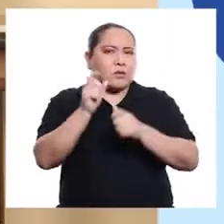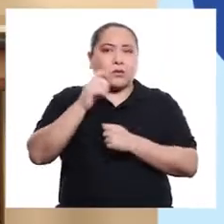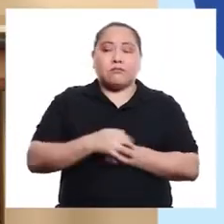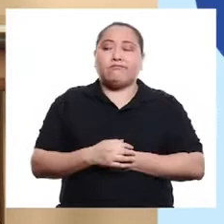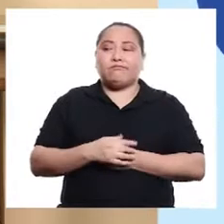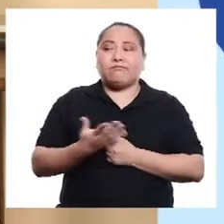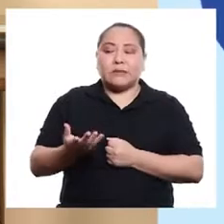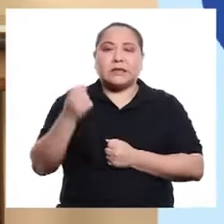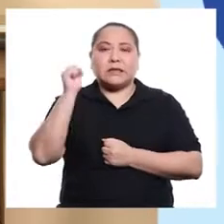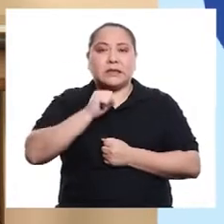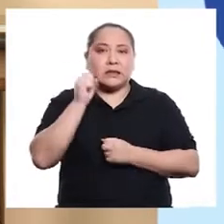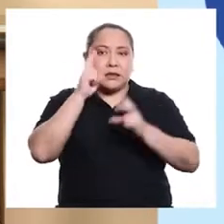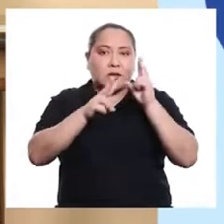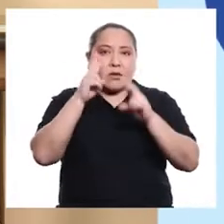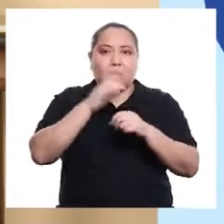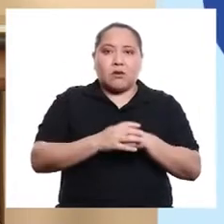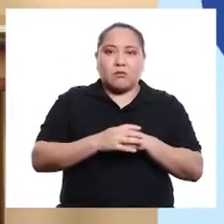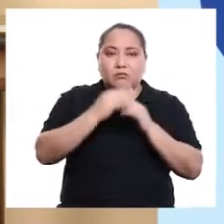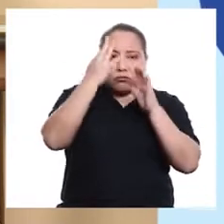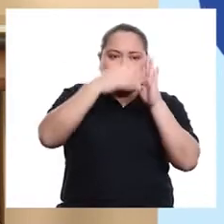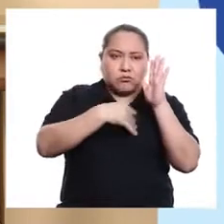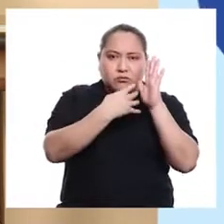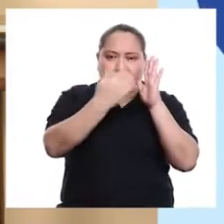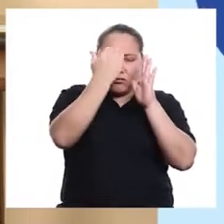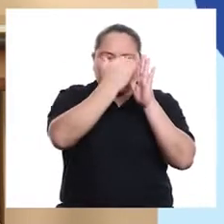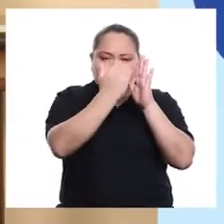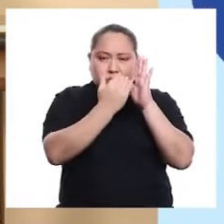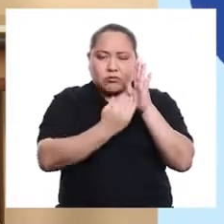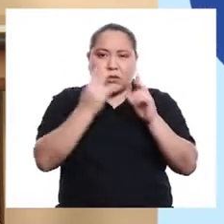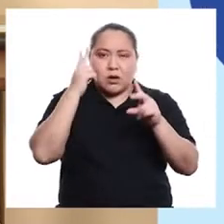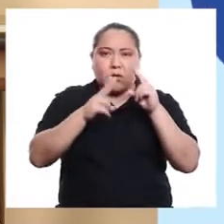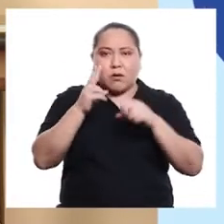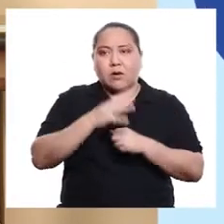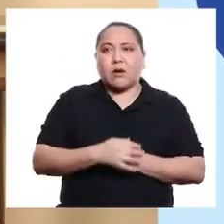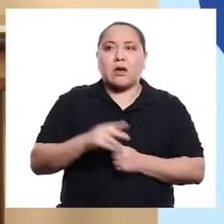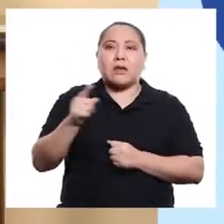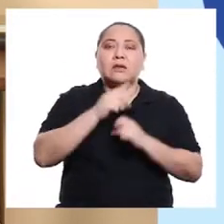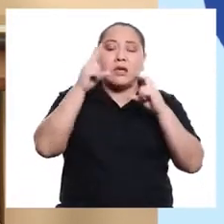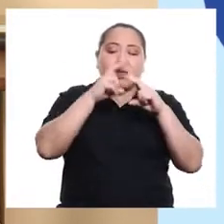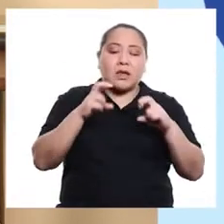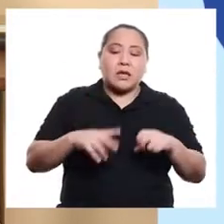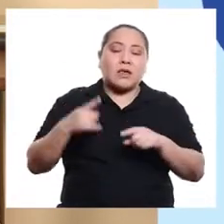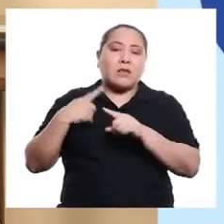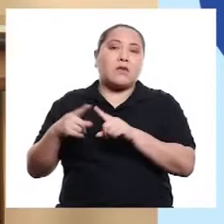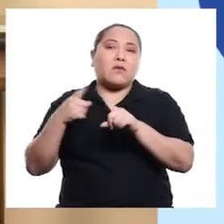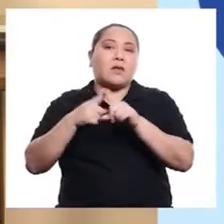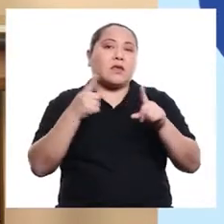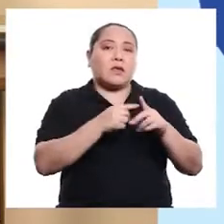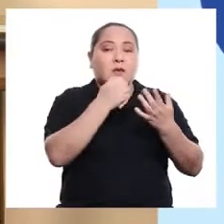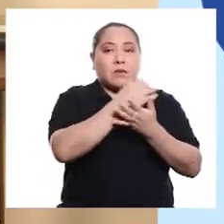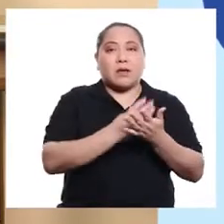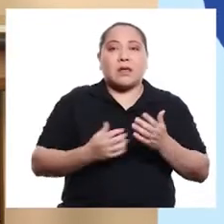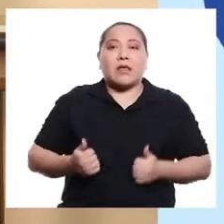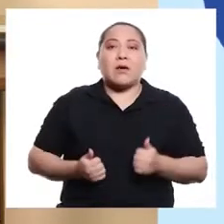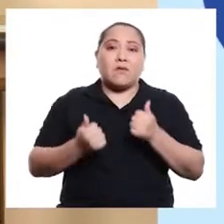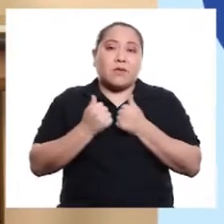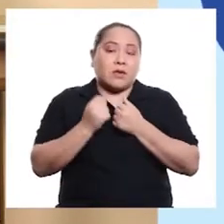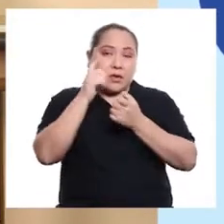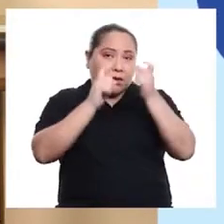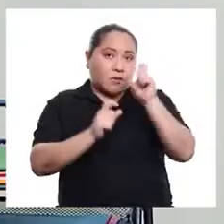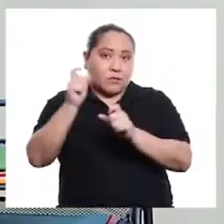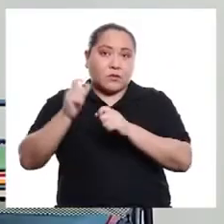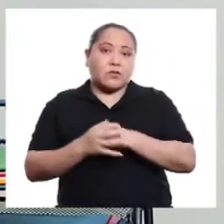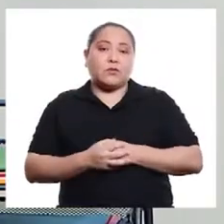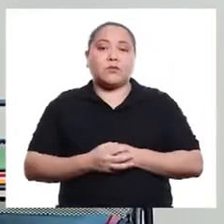Pues existen índices para medirlo, los cuales se determinan según el análisis de distintos factores en la vida de las